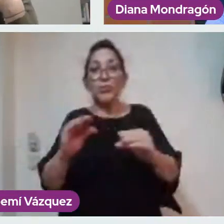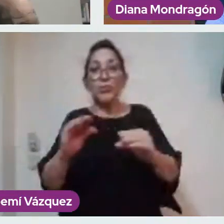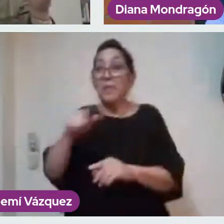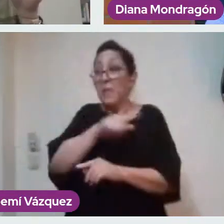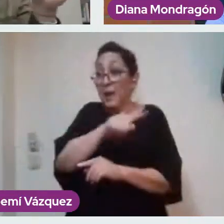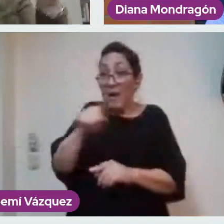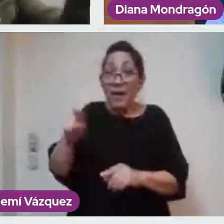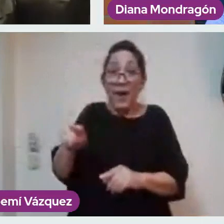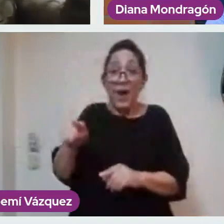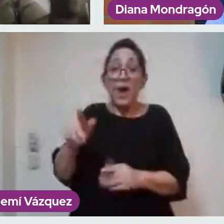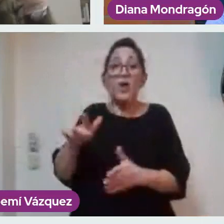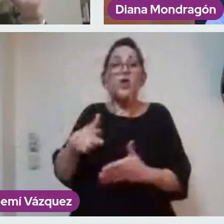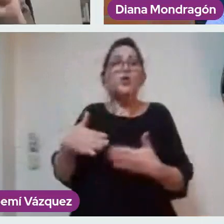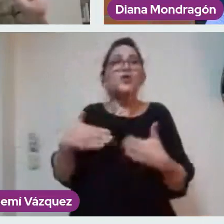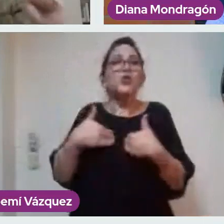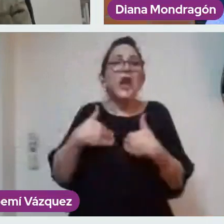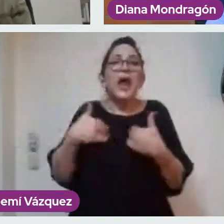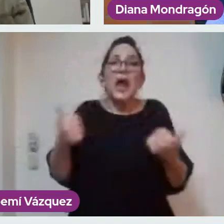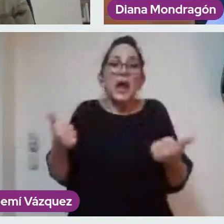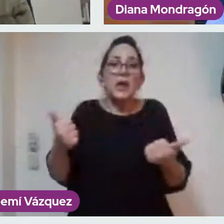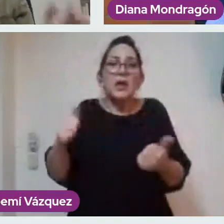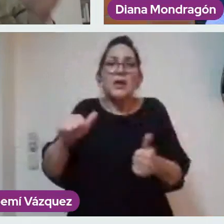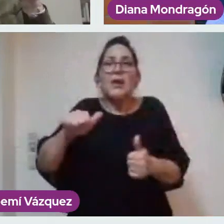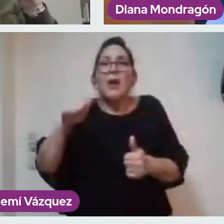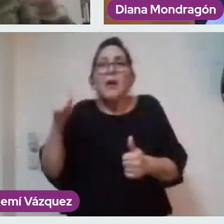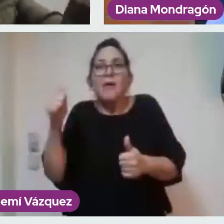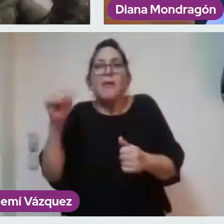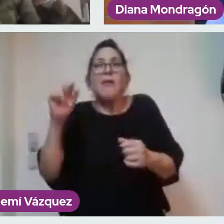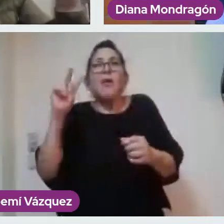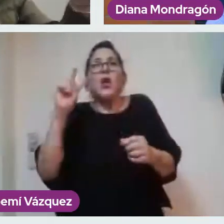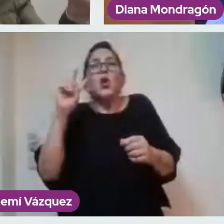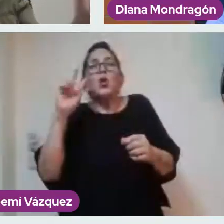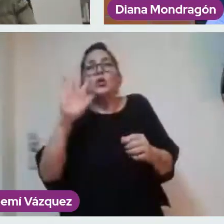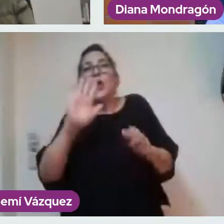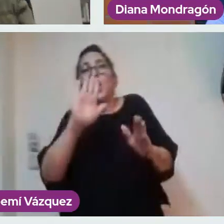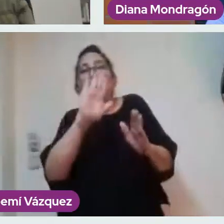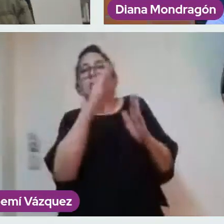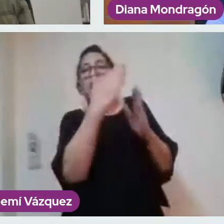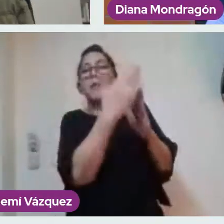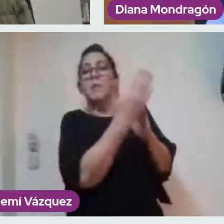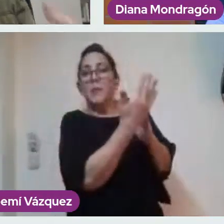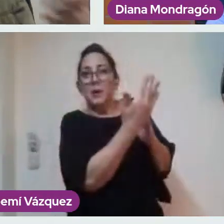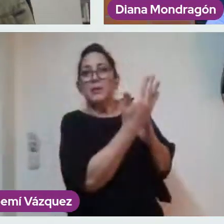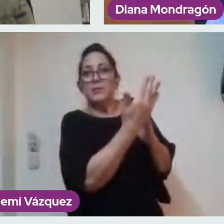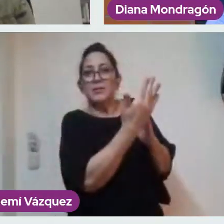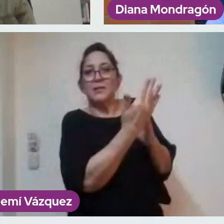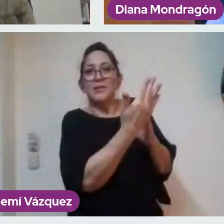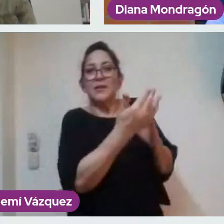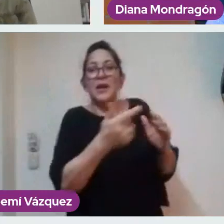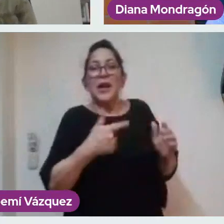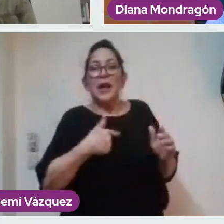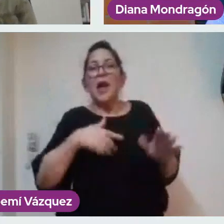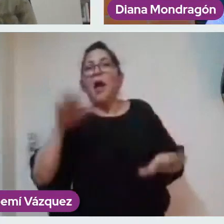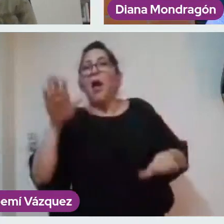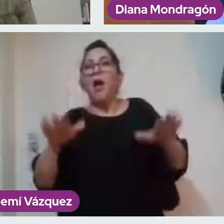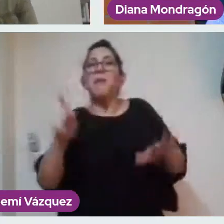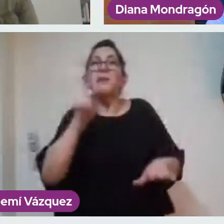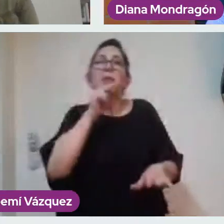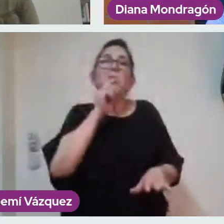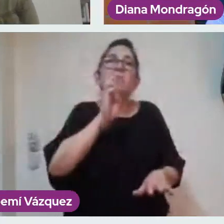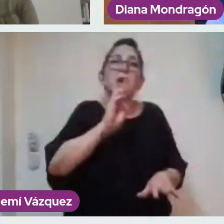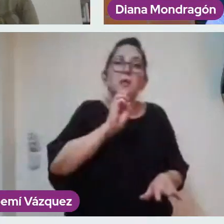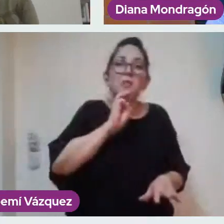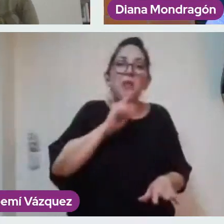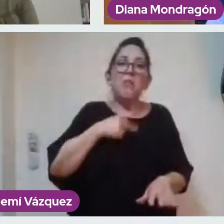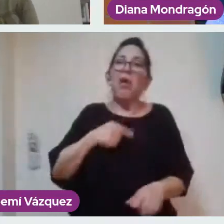principio decimos, no, es que la escuela, ¿no? Y a lo mejor juzgamos y decimos sin saber. Y bueno, pues